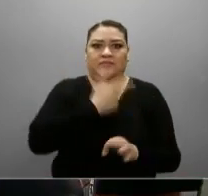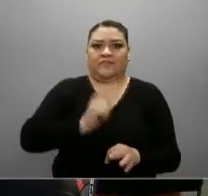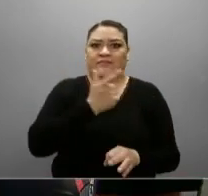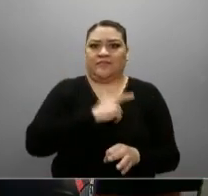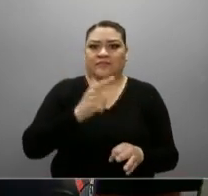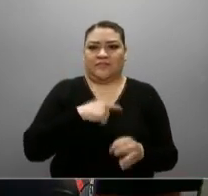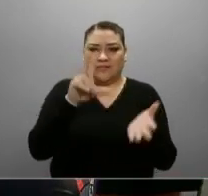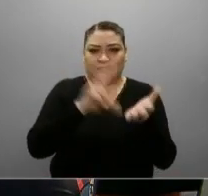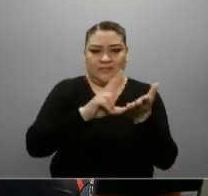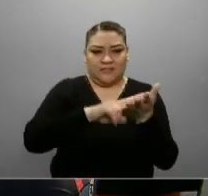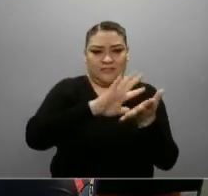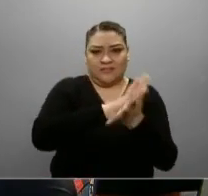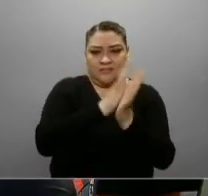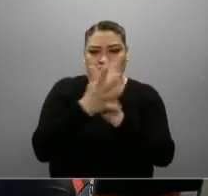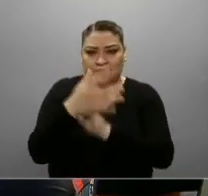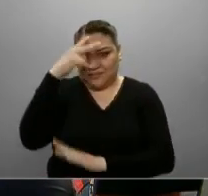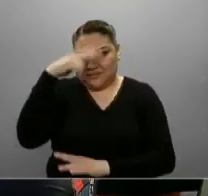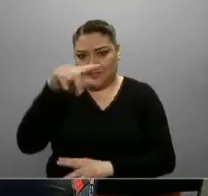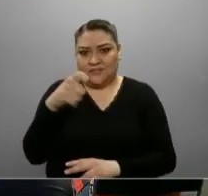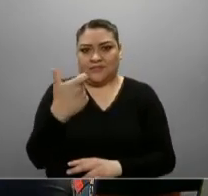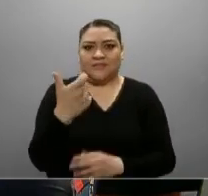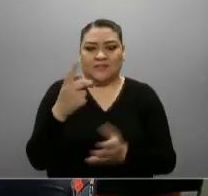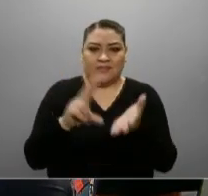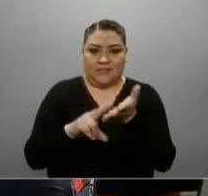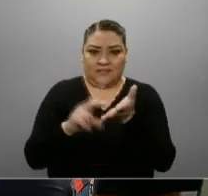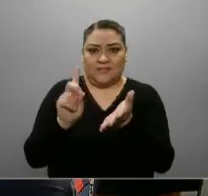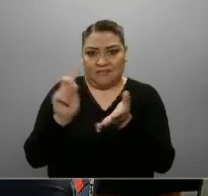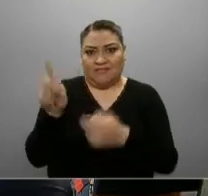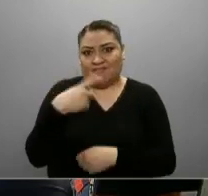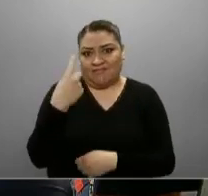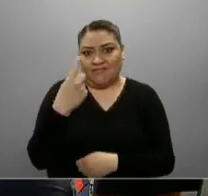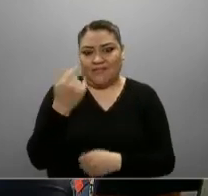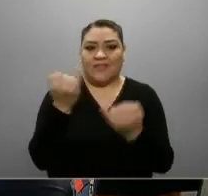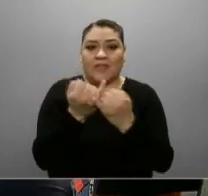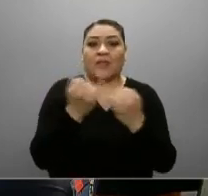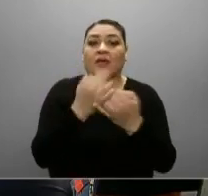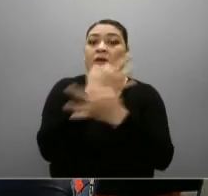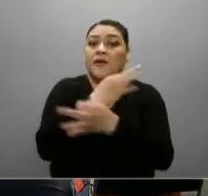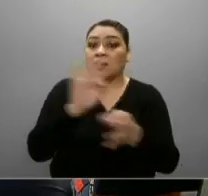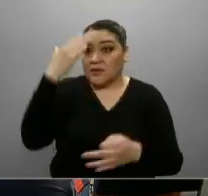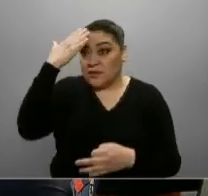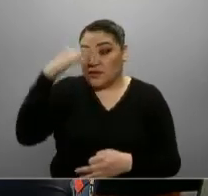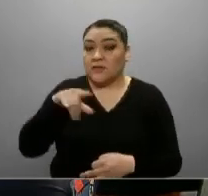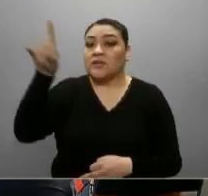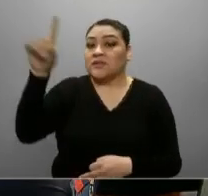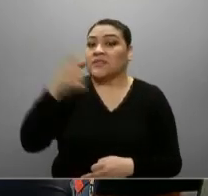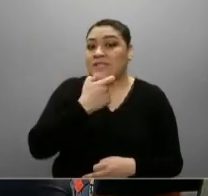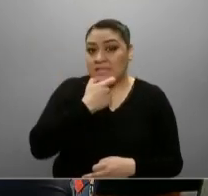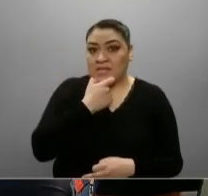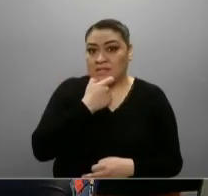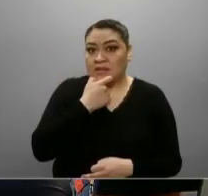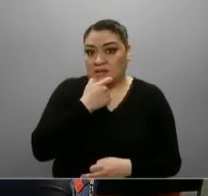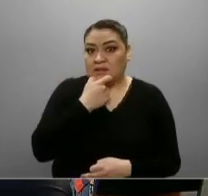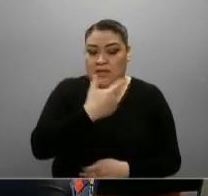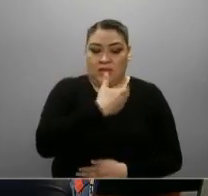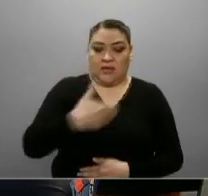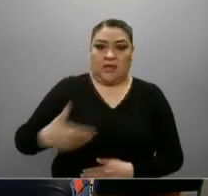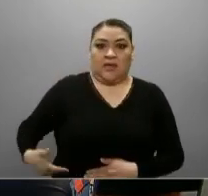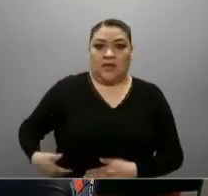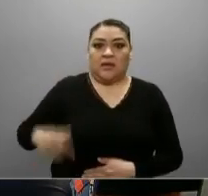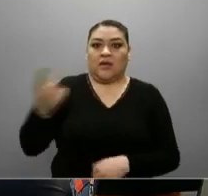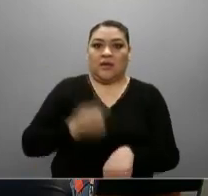presidente López Obrador. El día de hoy, Álvaro, también se da a conocer que el primer ministro de Inglaterra no